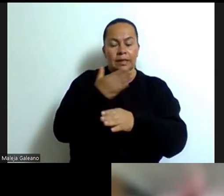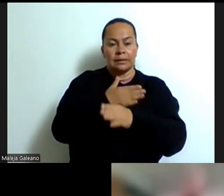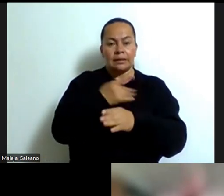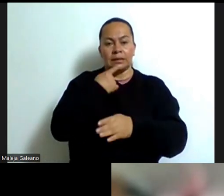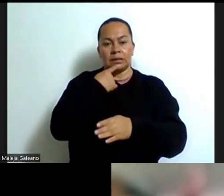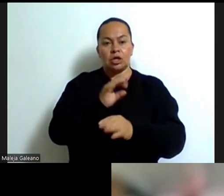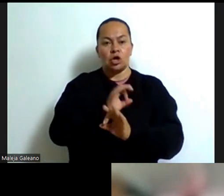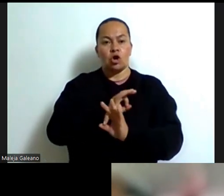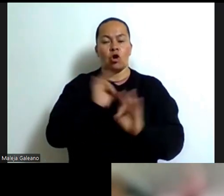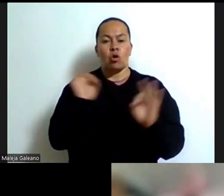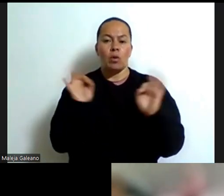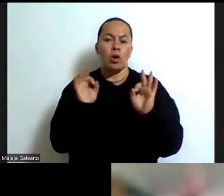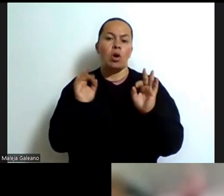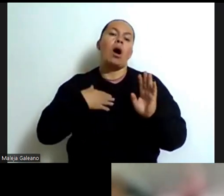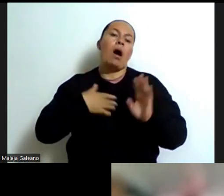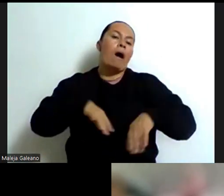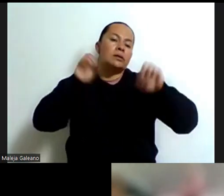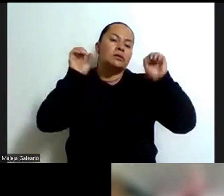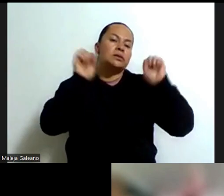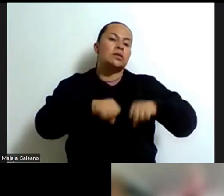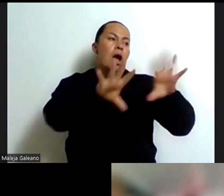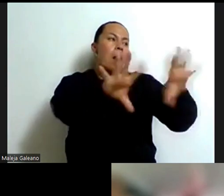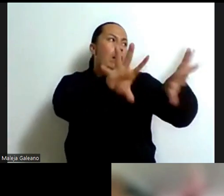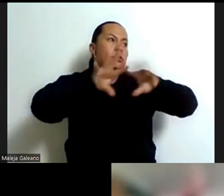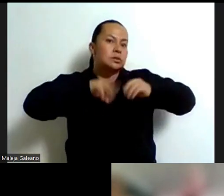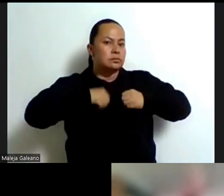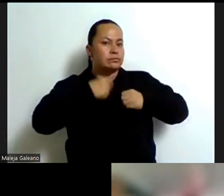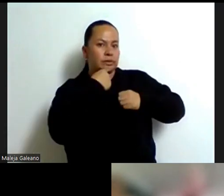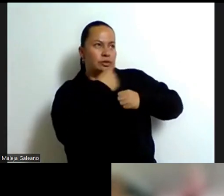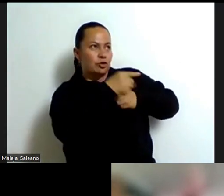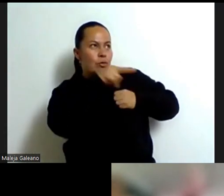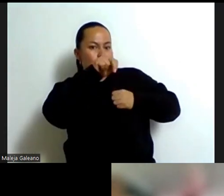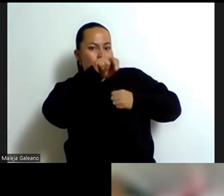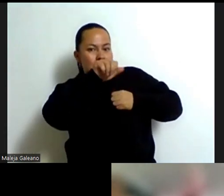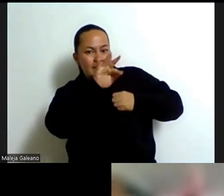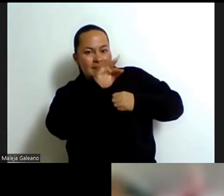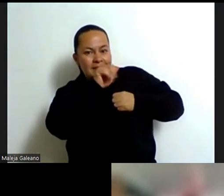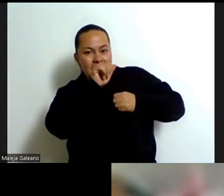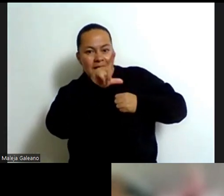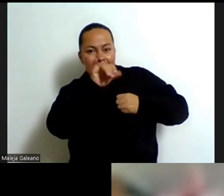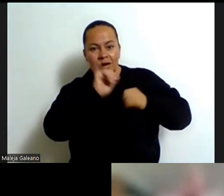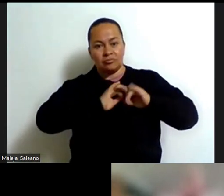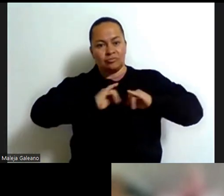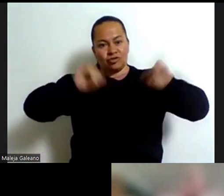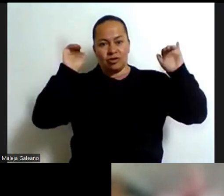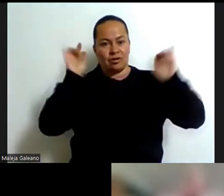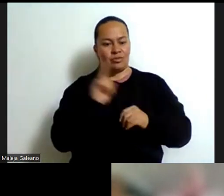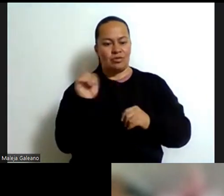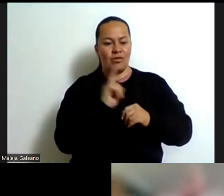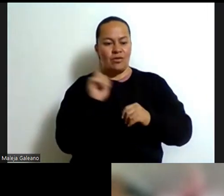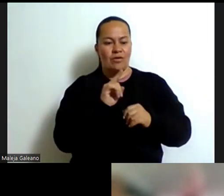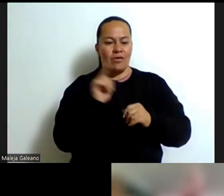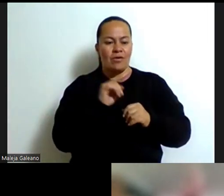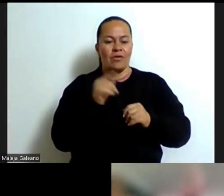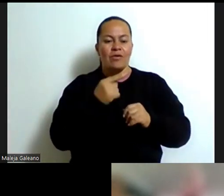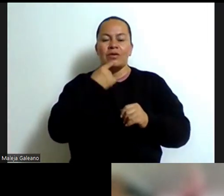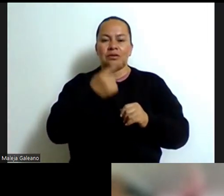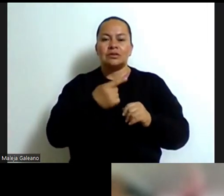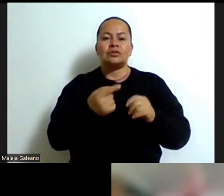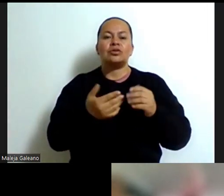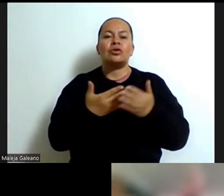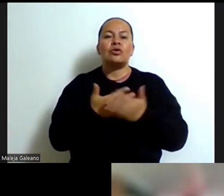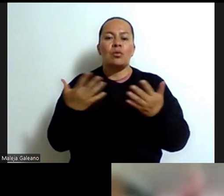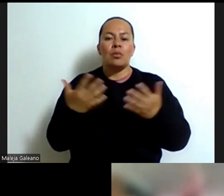sí eh aceptamos todo lo que diga Natalia y ya no no O sea realmente fueron debates muy